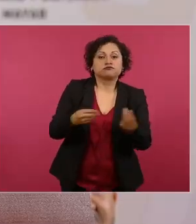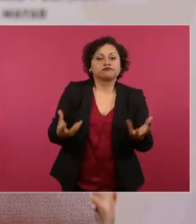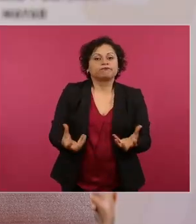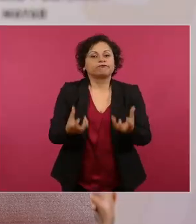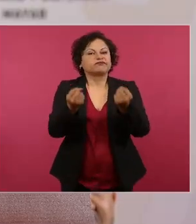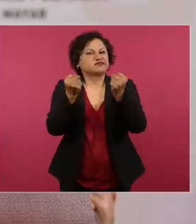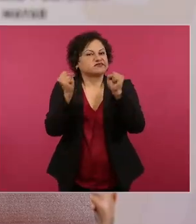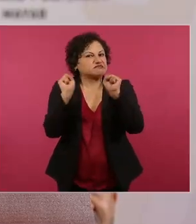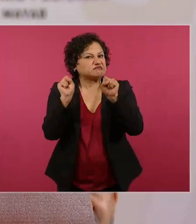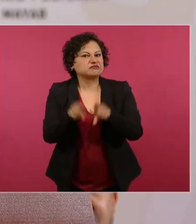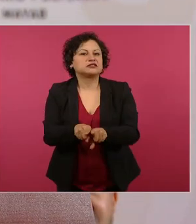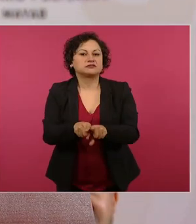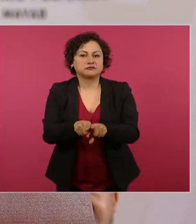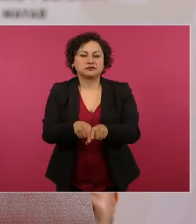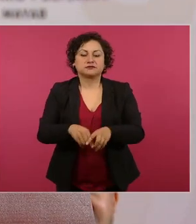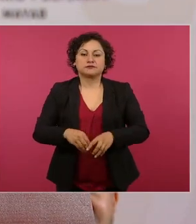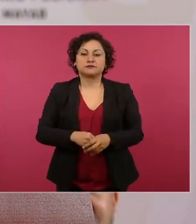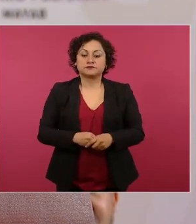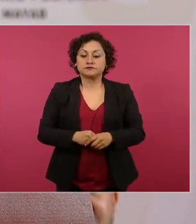no,